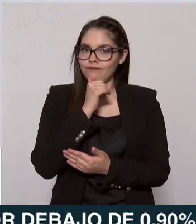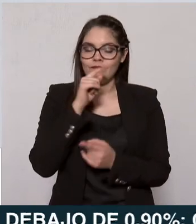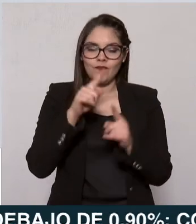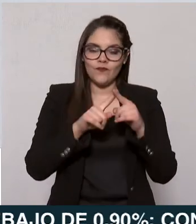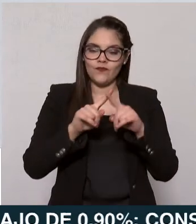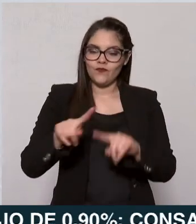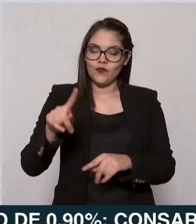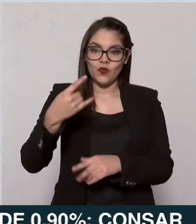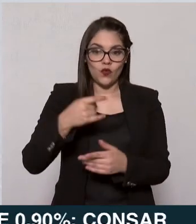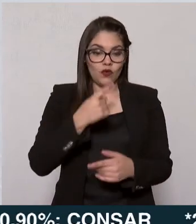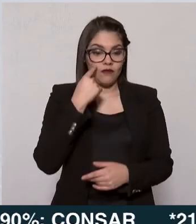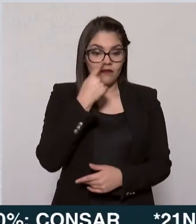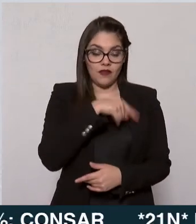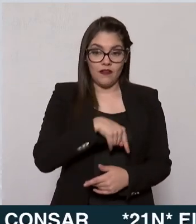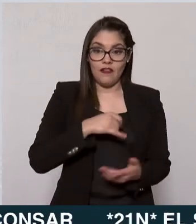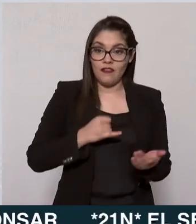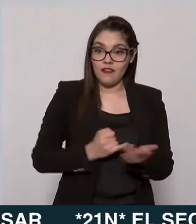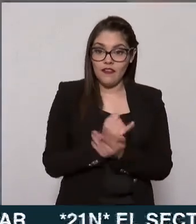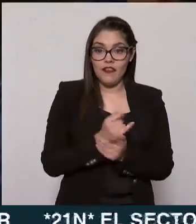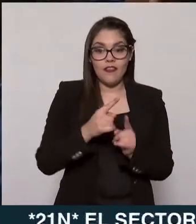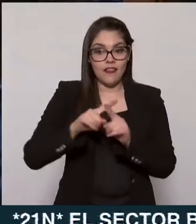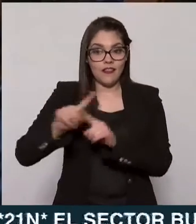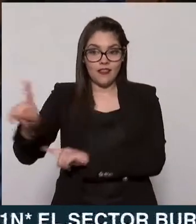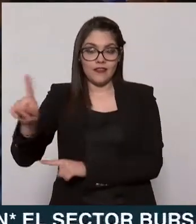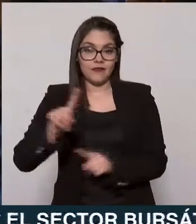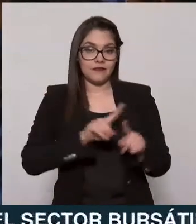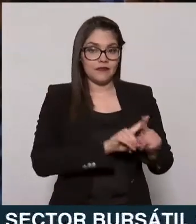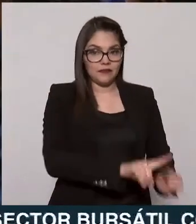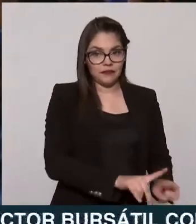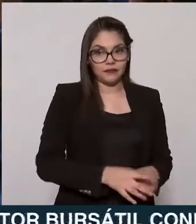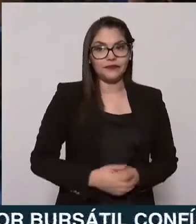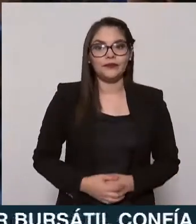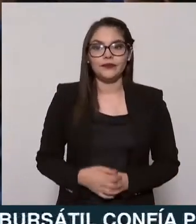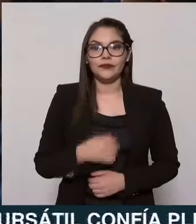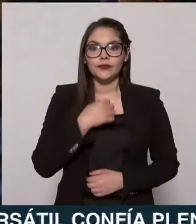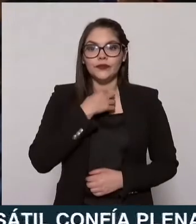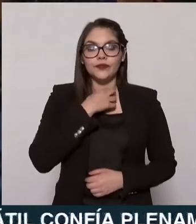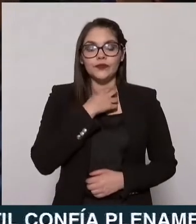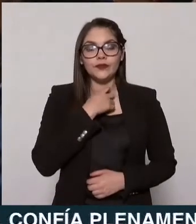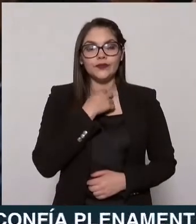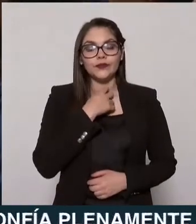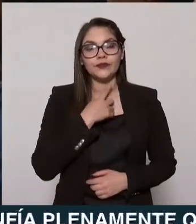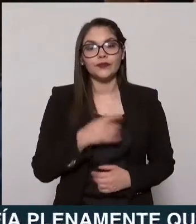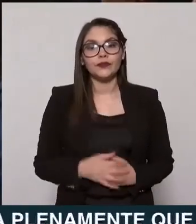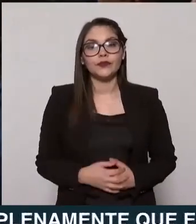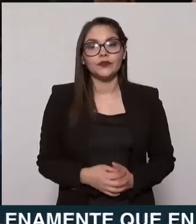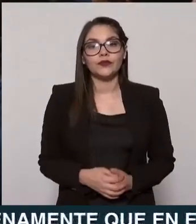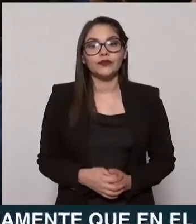decisiones de este nuevo órgano del Estado. Enrique Muñiz, 21 Noticias.